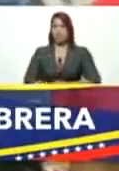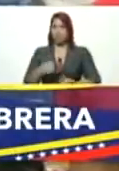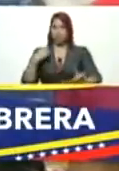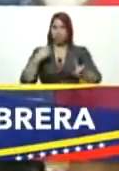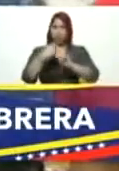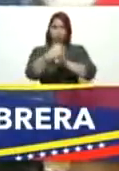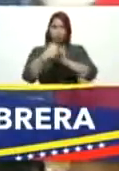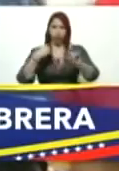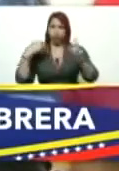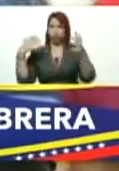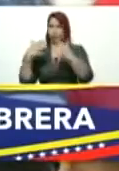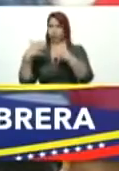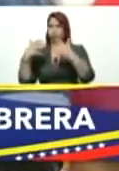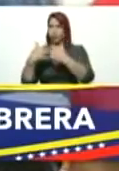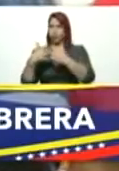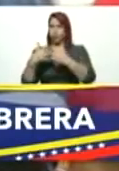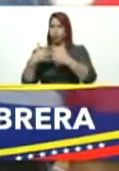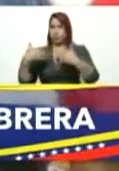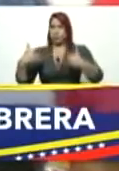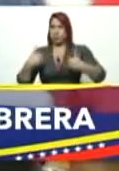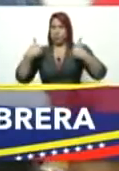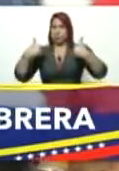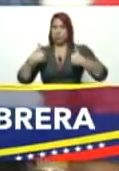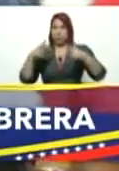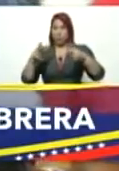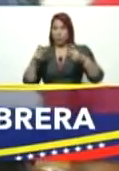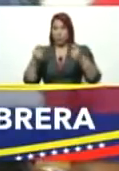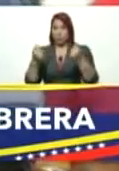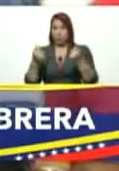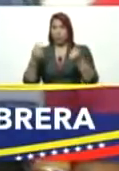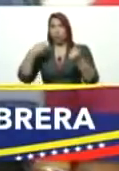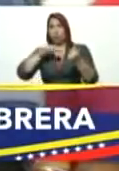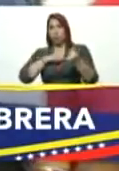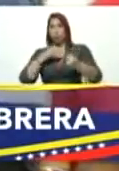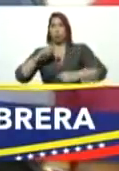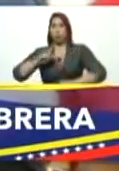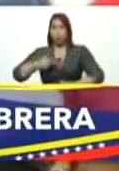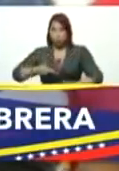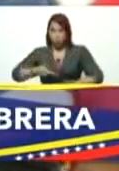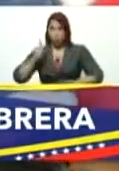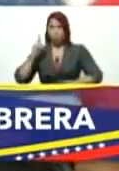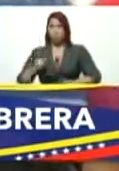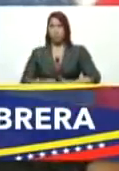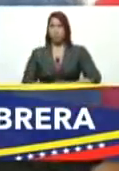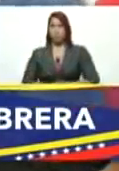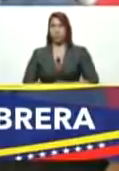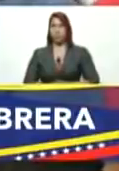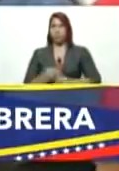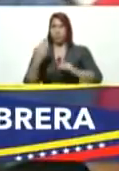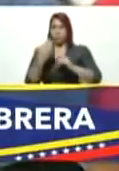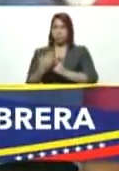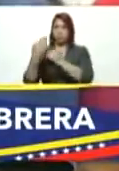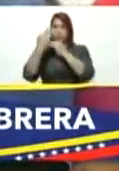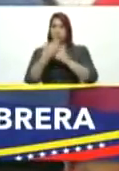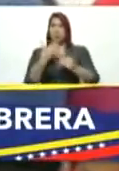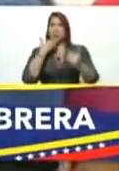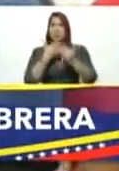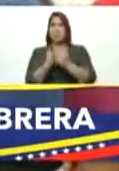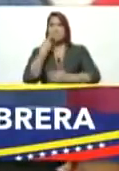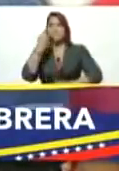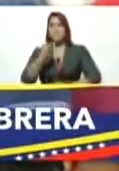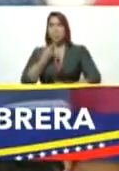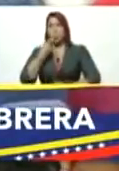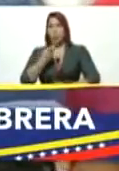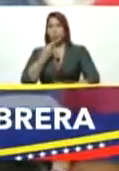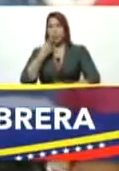y la guerra que ha sufrido el salario hemos podido protegernos gracias a las políticas